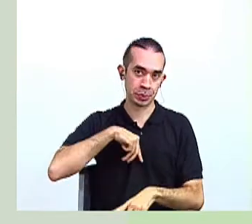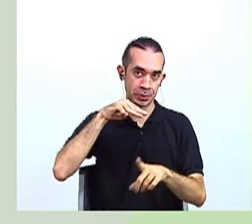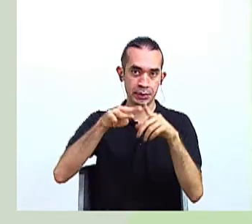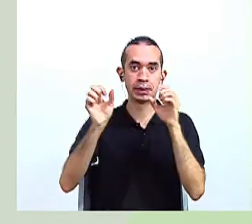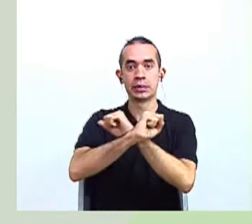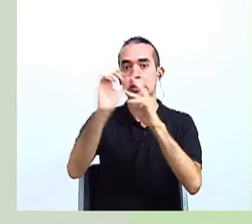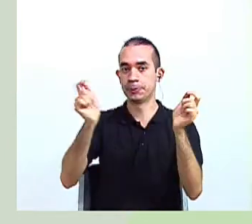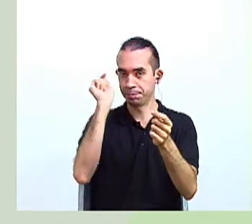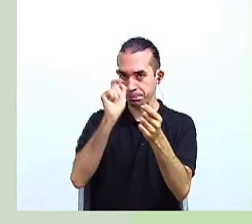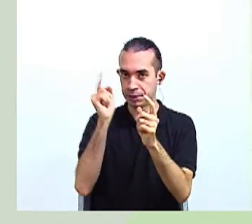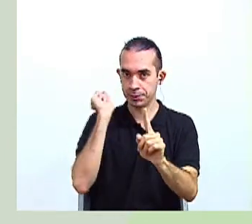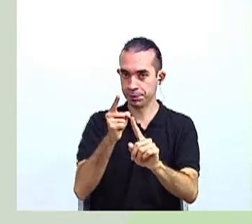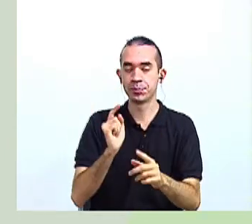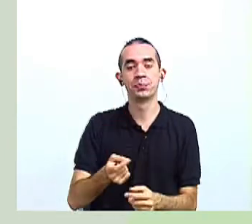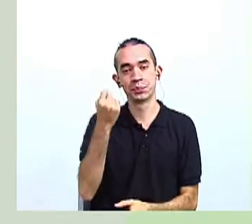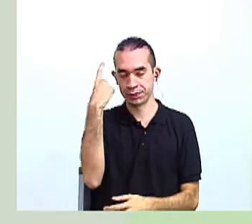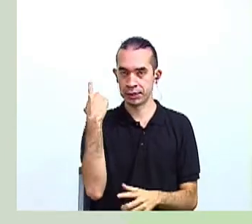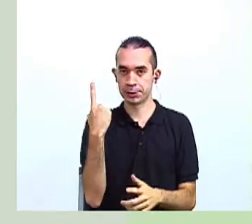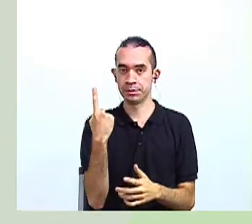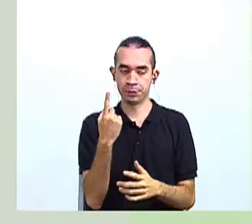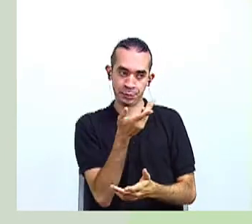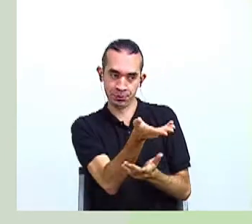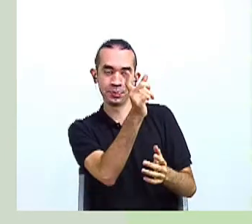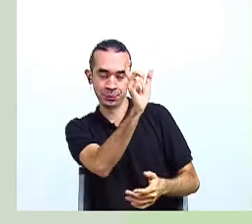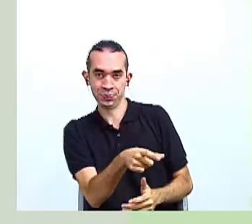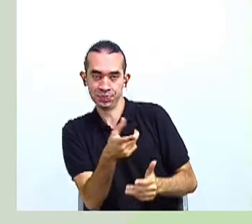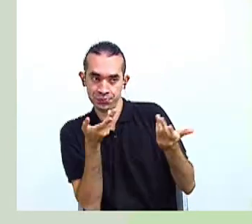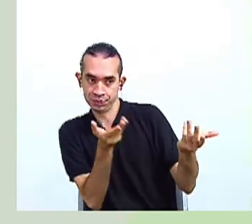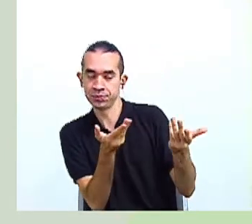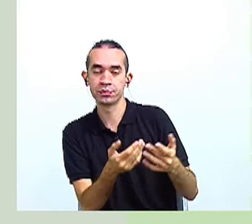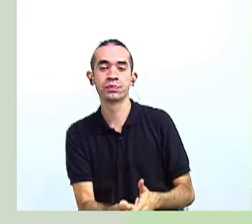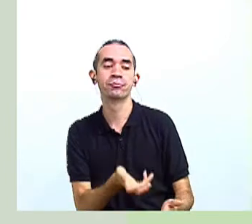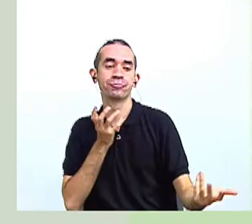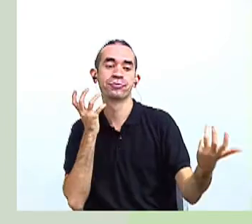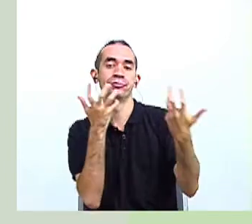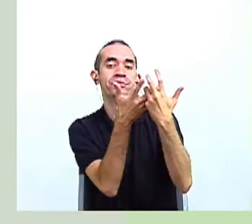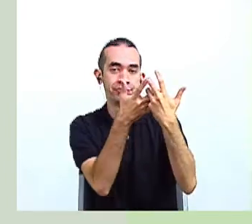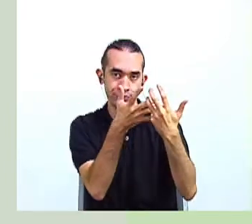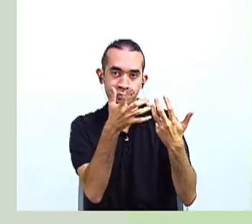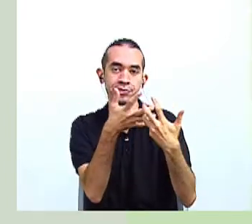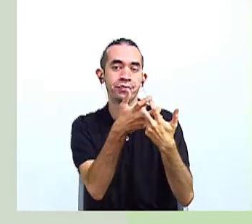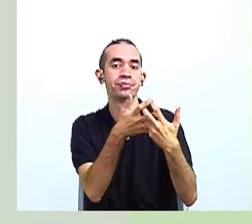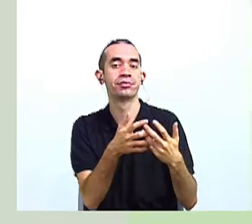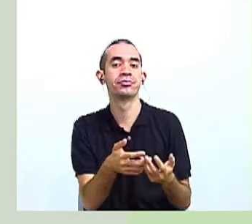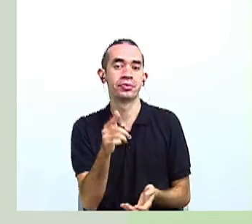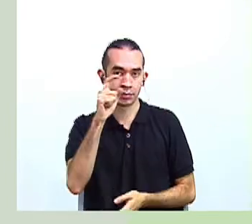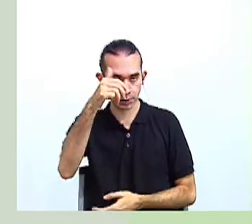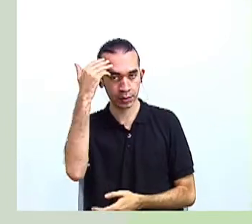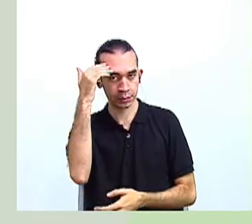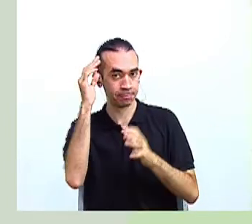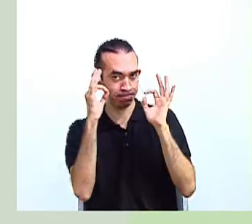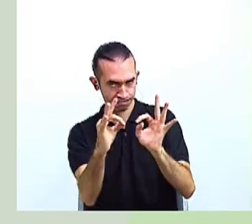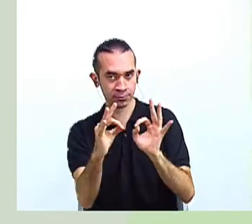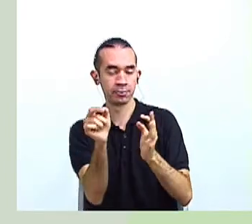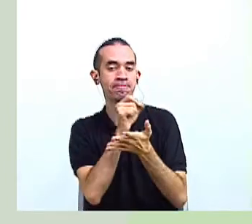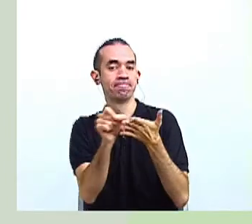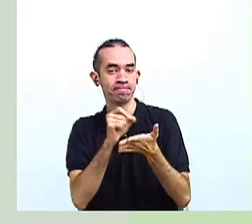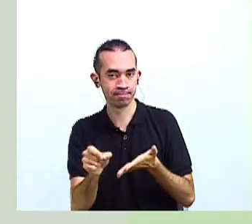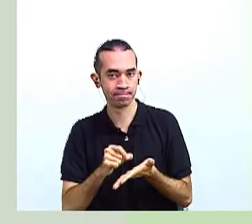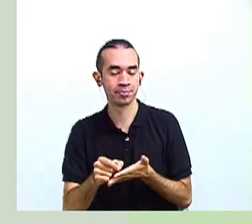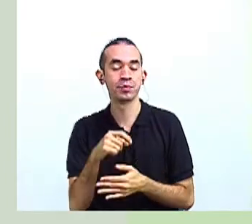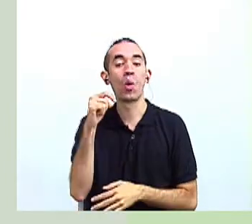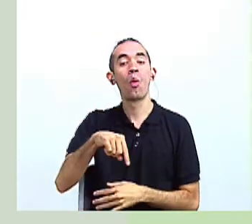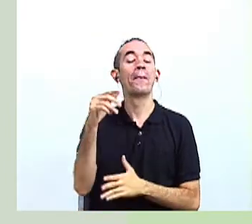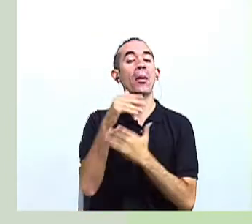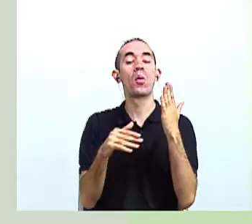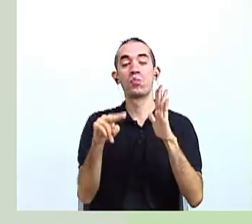claros, precisos, comprensibles para nuestros receptores. ¿Sí? Debemos tomar en cuenta todo eso. Así que hoy vamos a hablar sobre